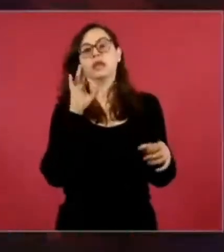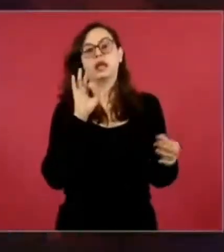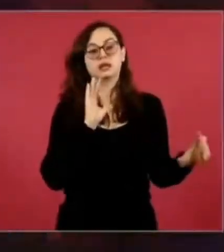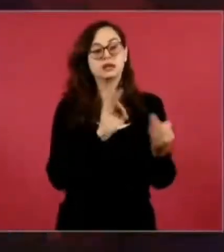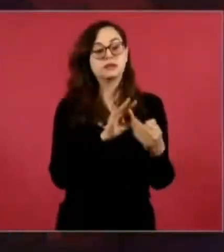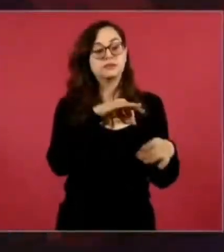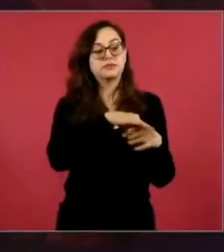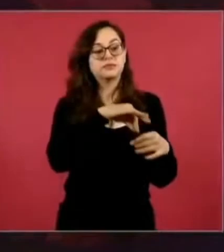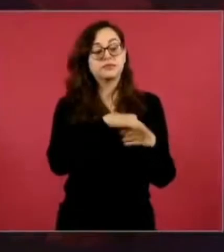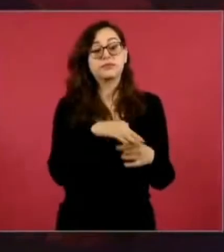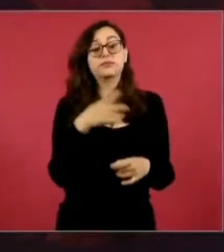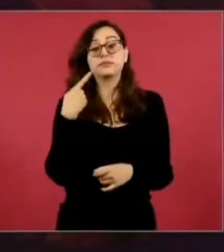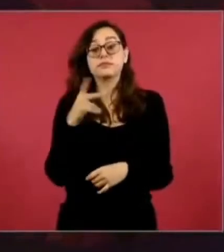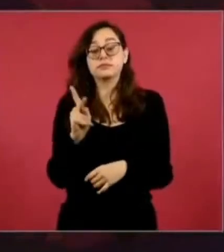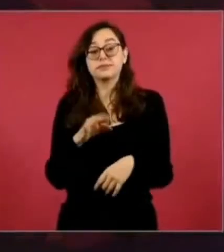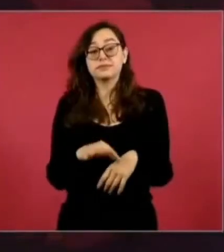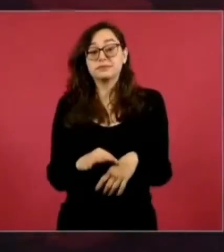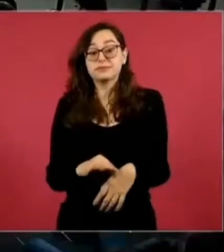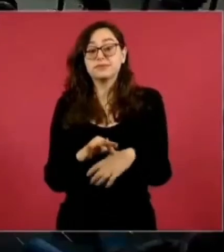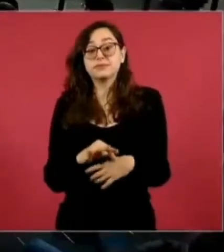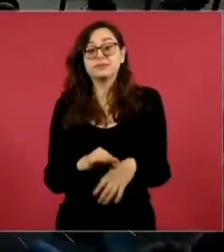una realidad.